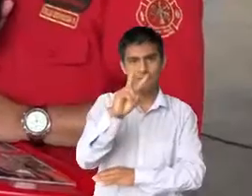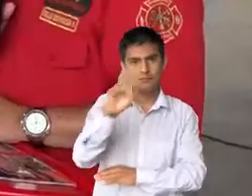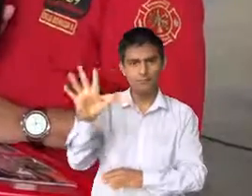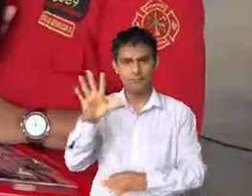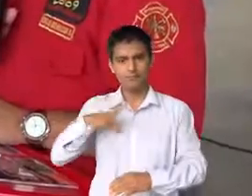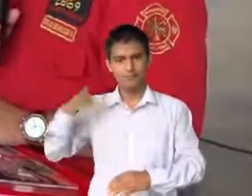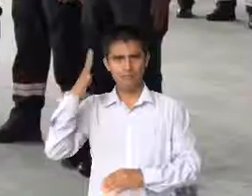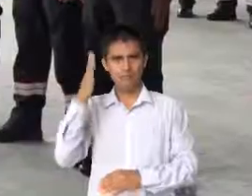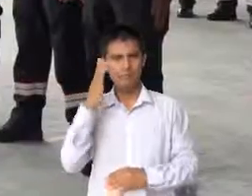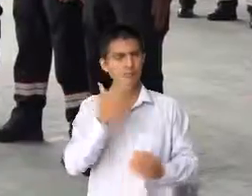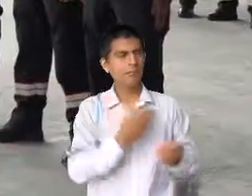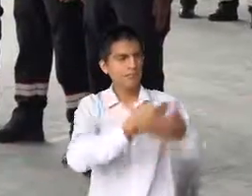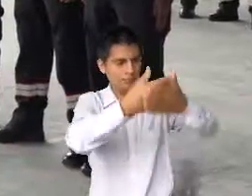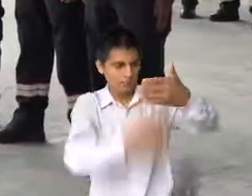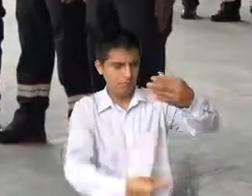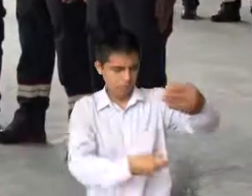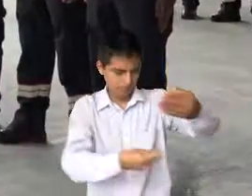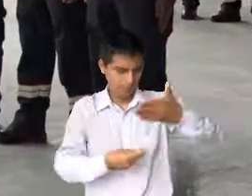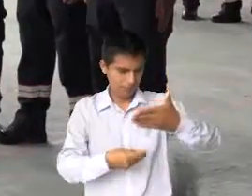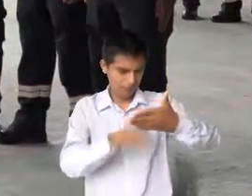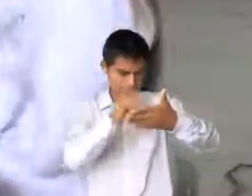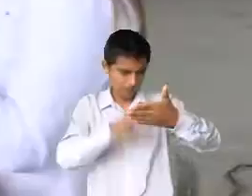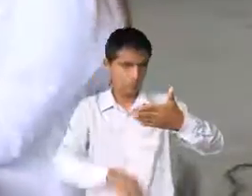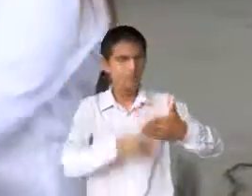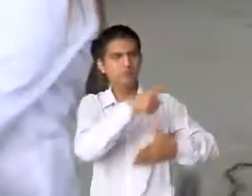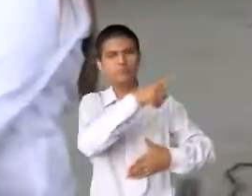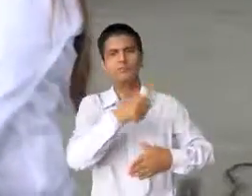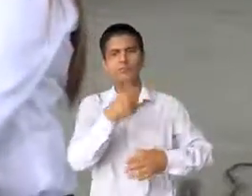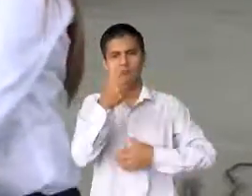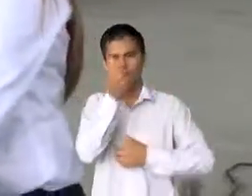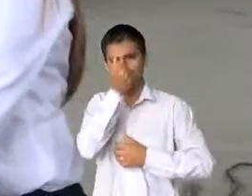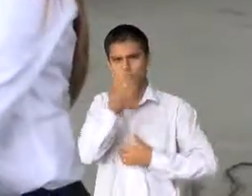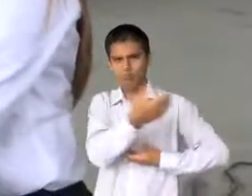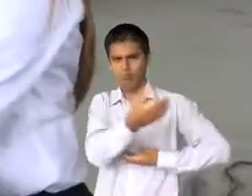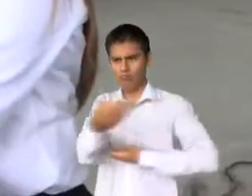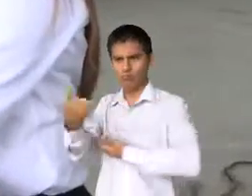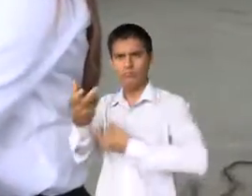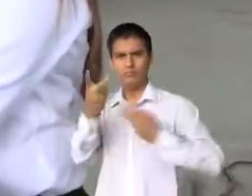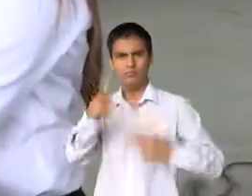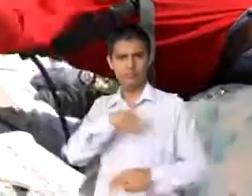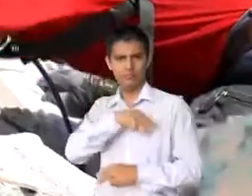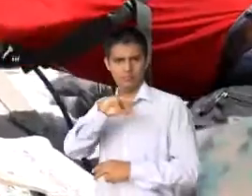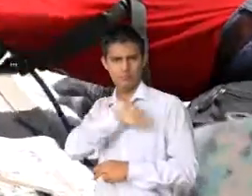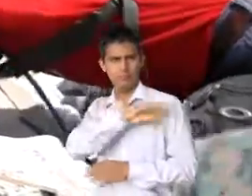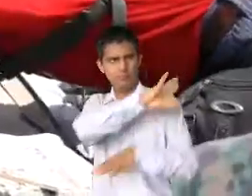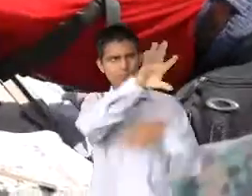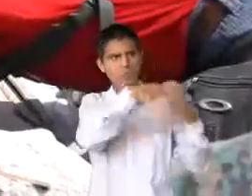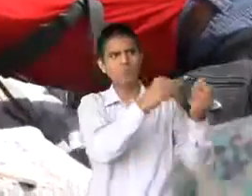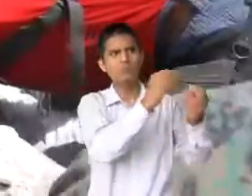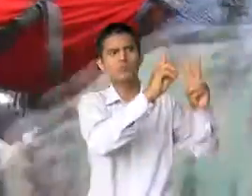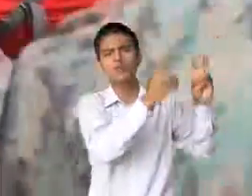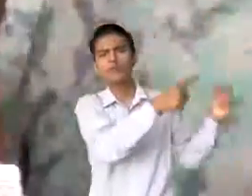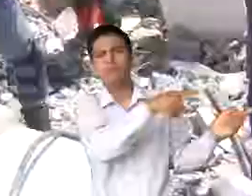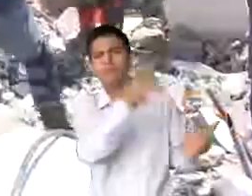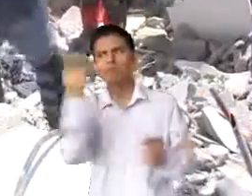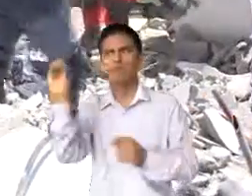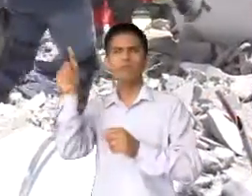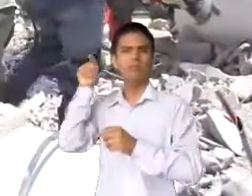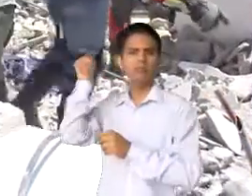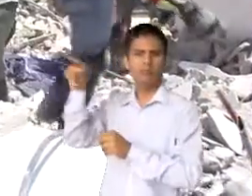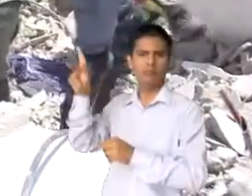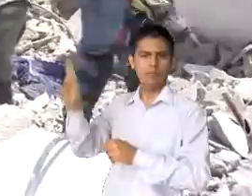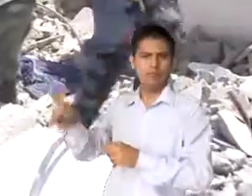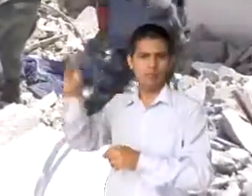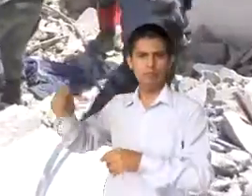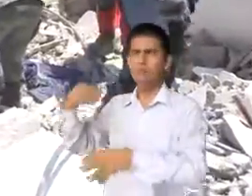alcalde recibió un informe detallado del Cuerpo de Bomberos y de la Unidad de Acción Social del Cantón Lago Agrio sobre las labores humanitarias de